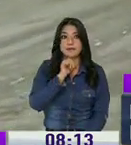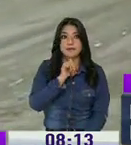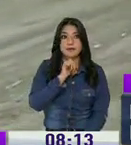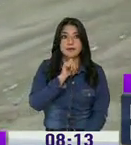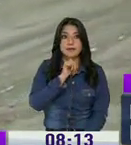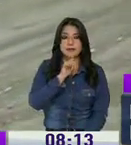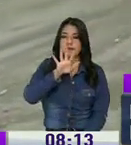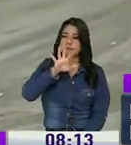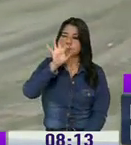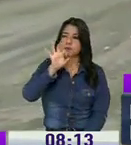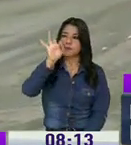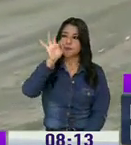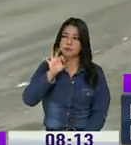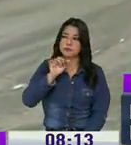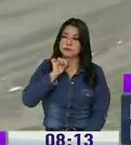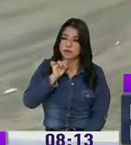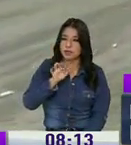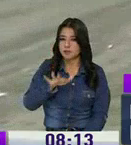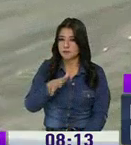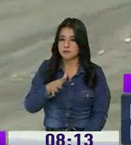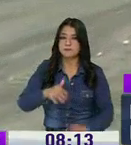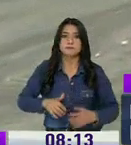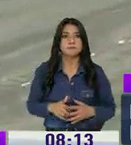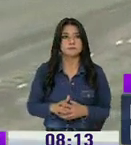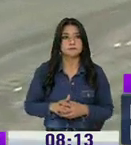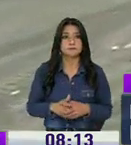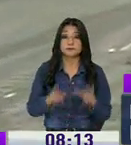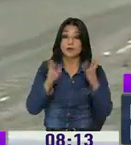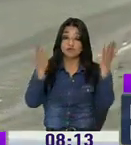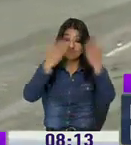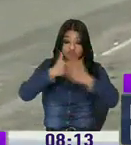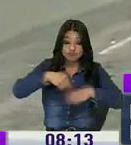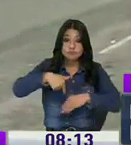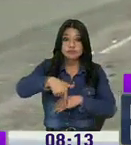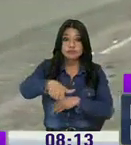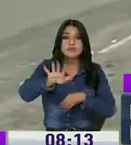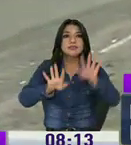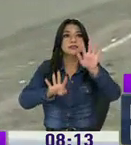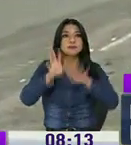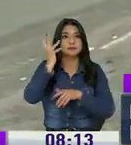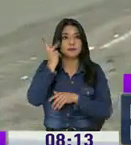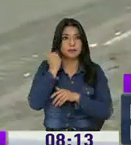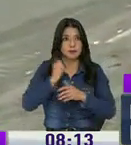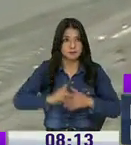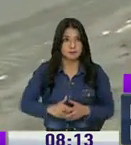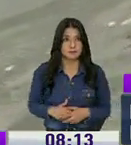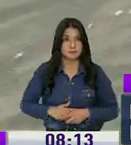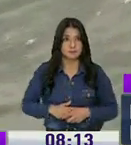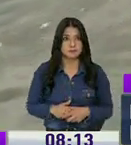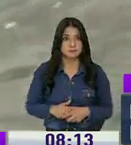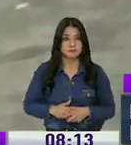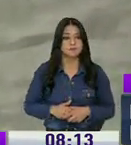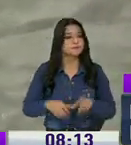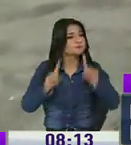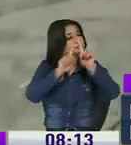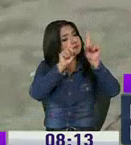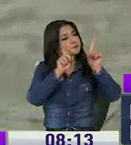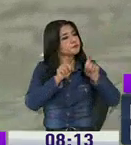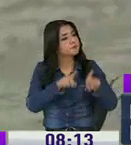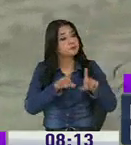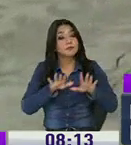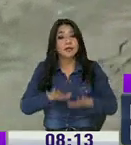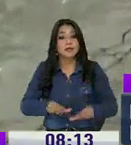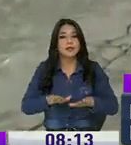un 50% que lo esperamos terminar en los próximos 15 días. Ahora, ingeniero, de alguna forma aquí